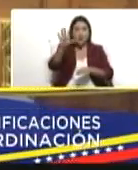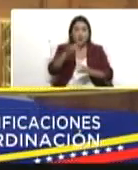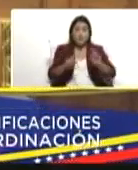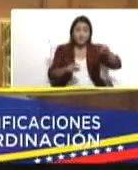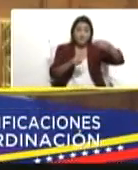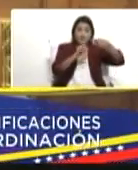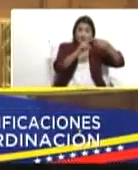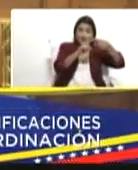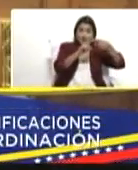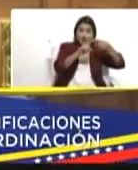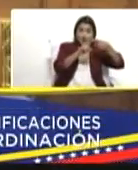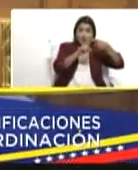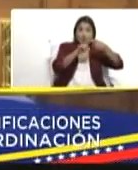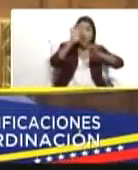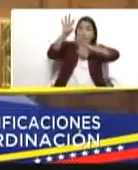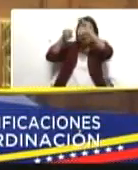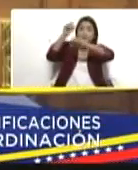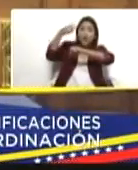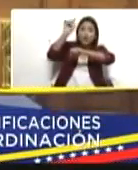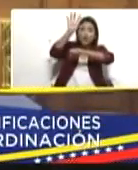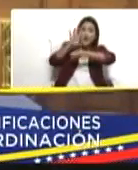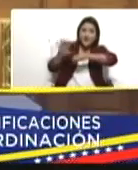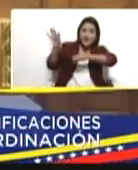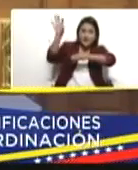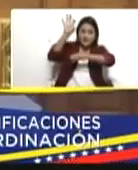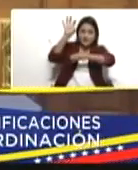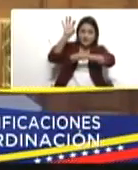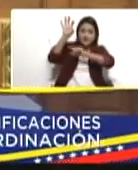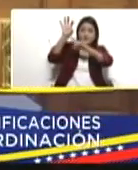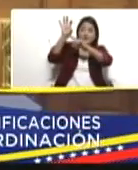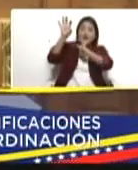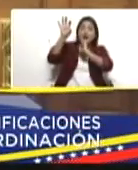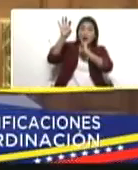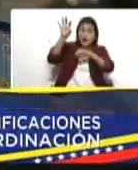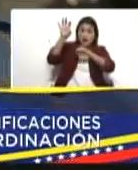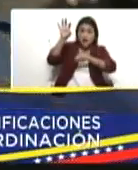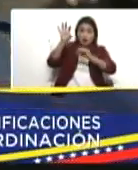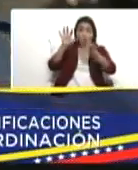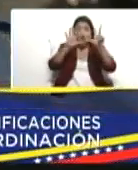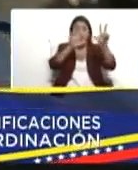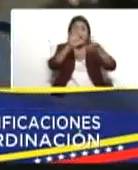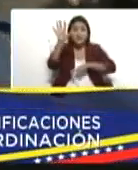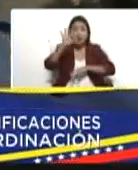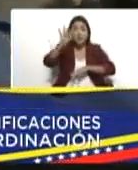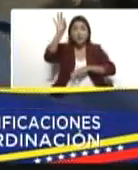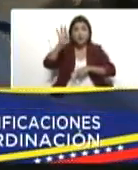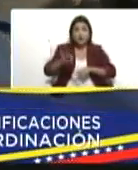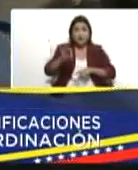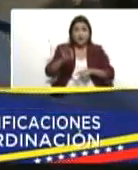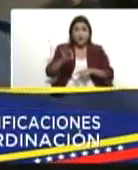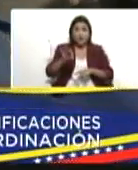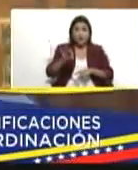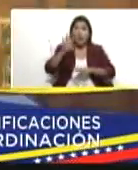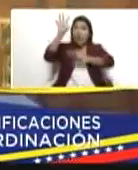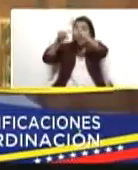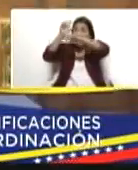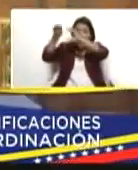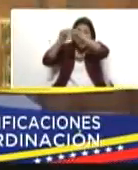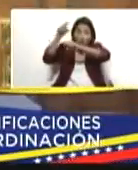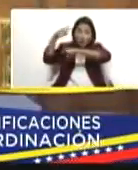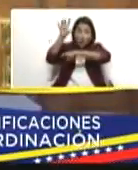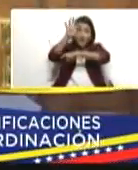venían del exterior casi el 8% de los Club venían del